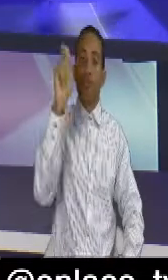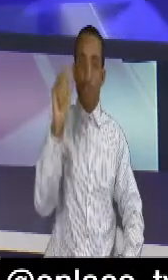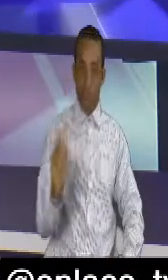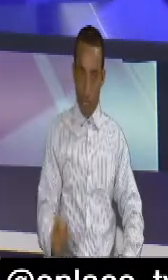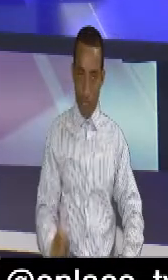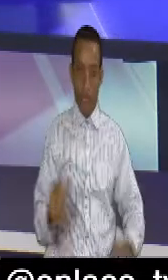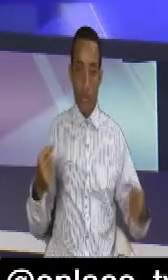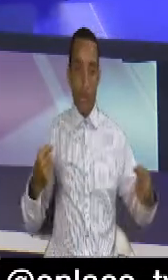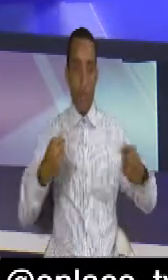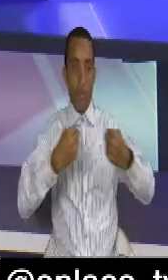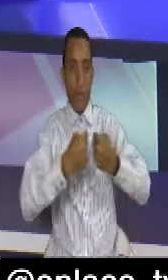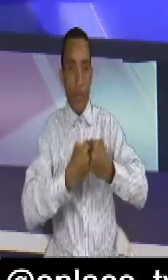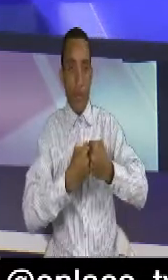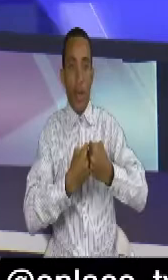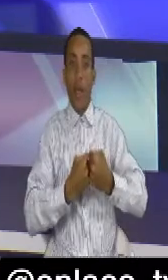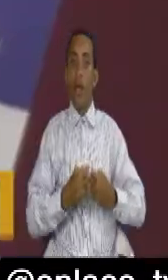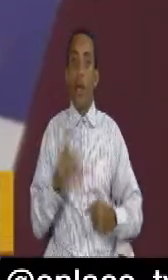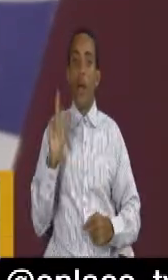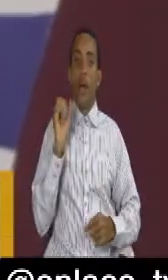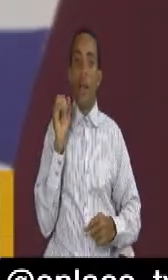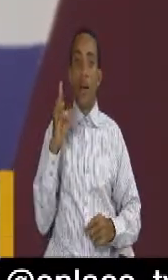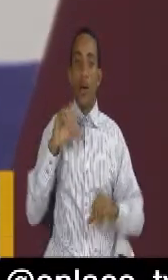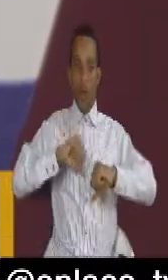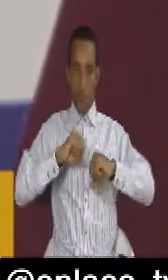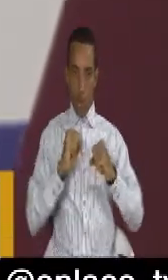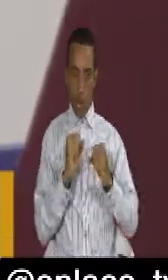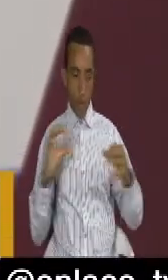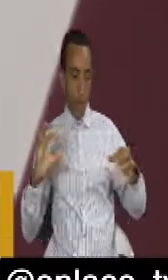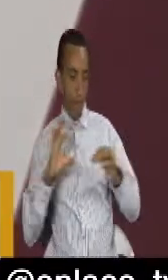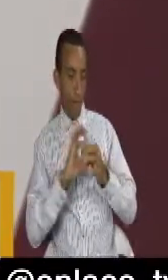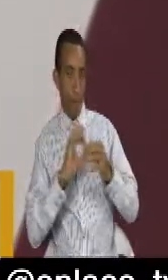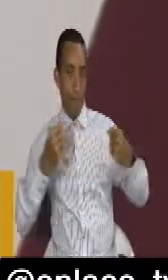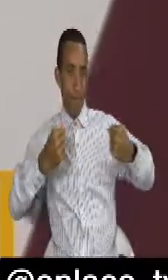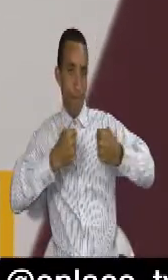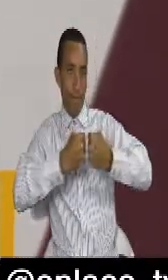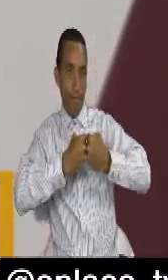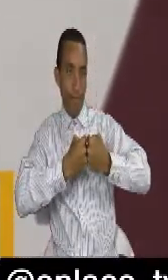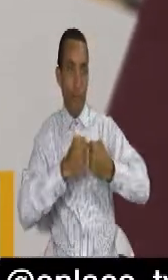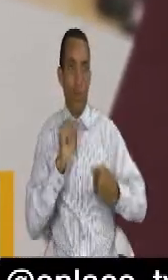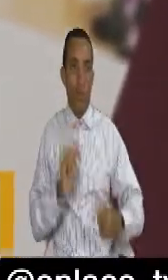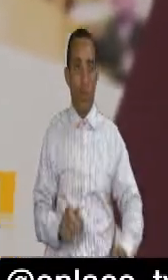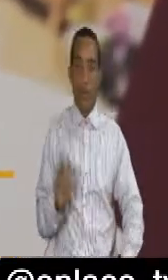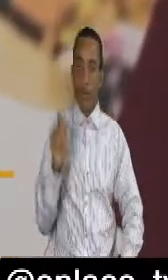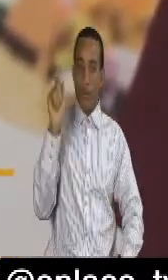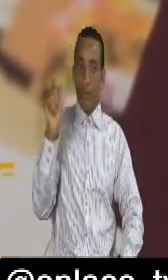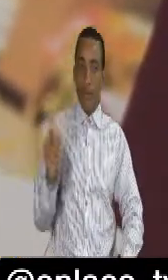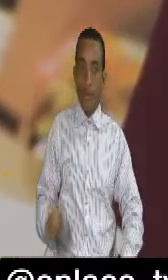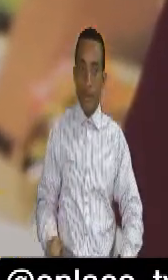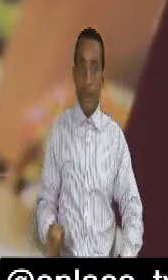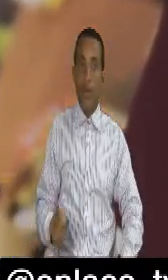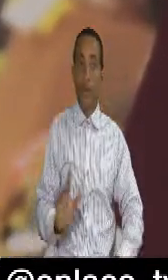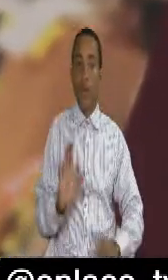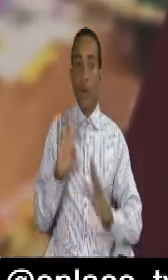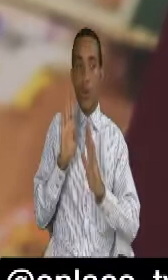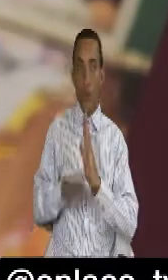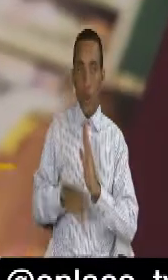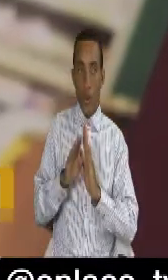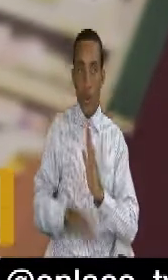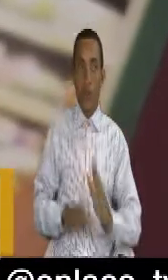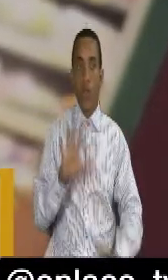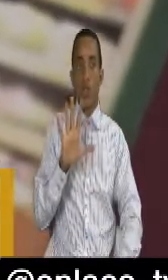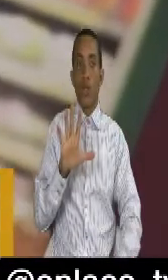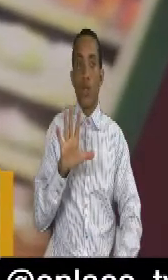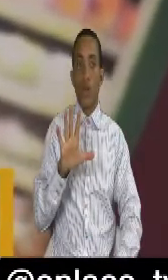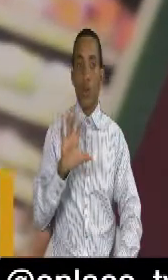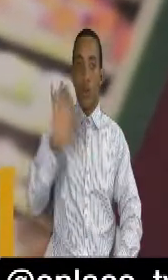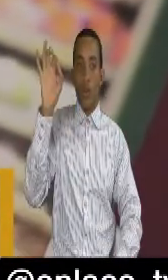el Banco de Bogotá. Quienes accedan a la tarjeta de crédito tendrán en todas las compras hechas en el supermercado un descuento del 5%,